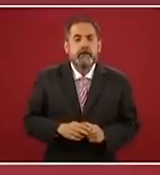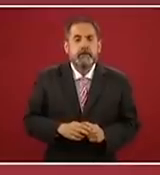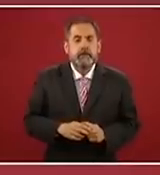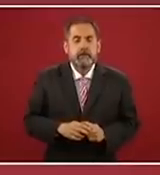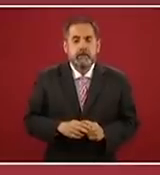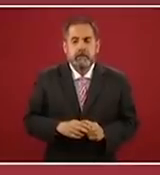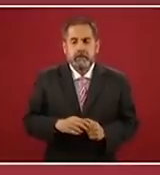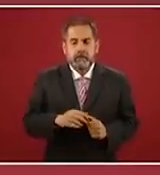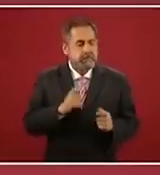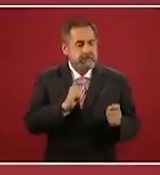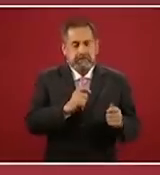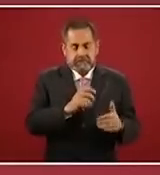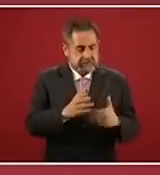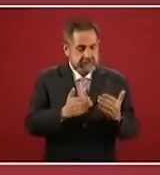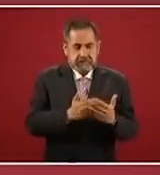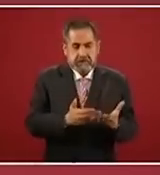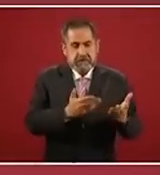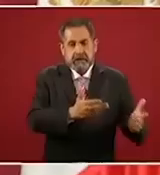todas